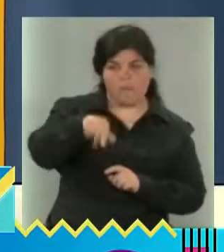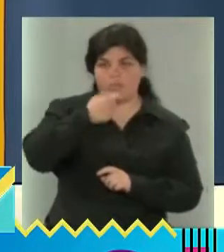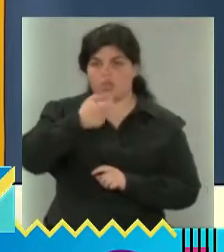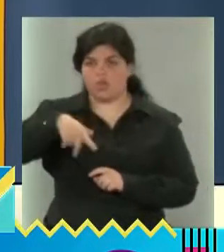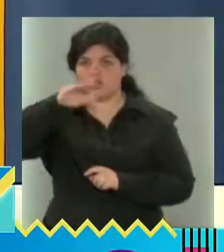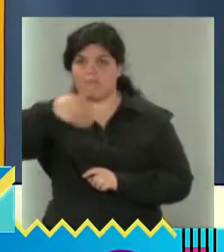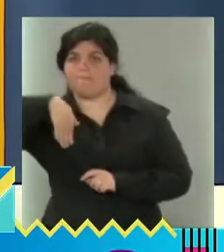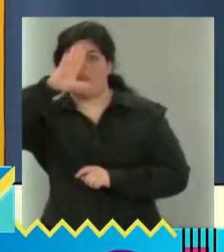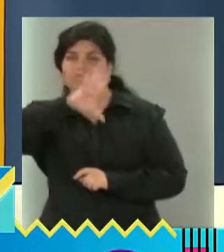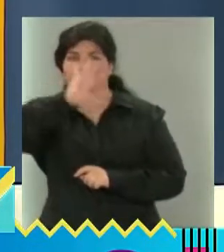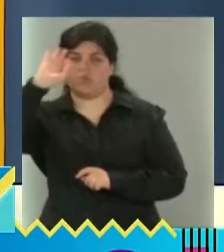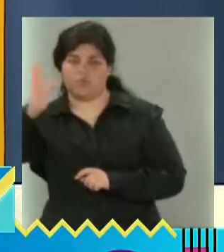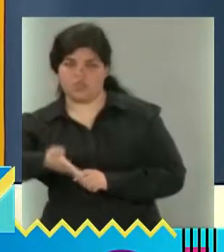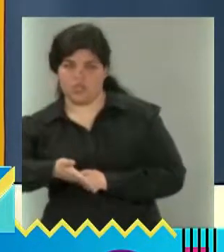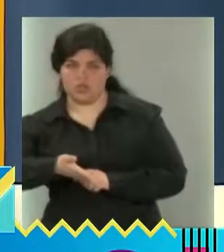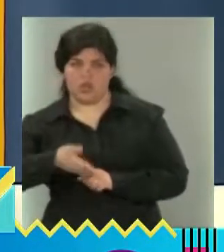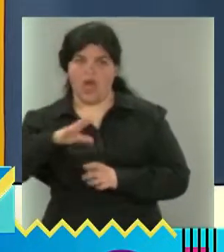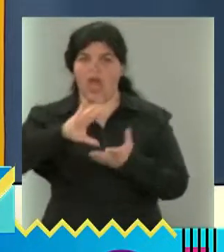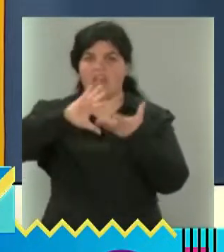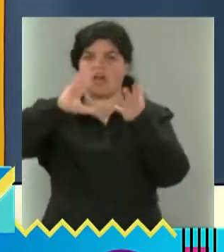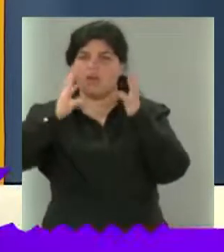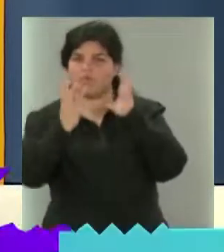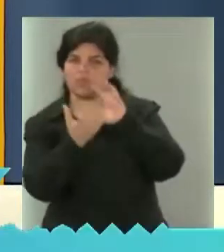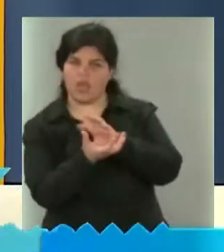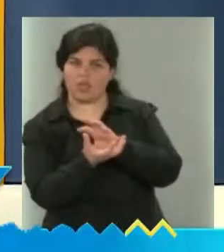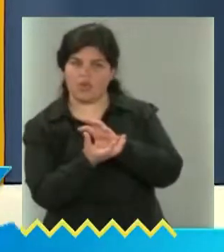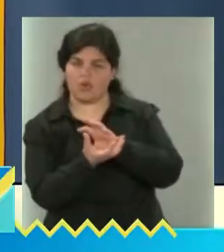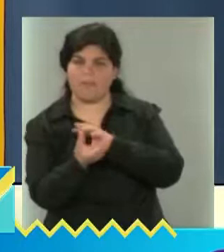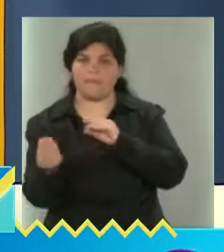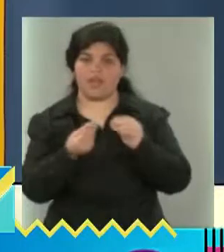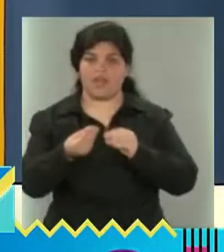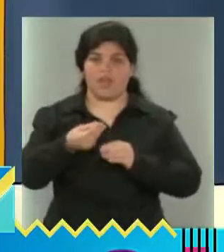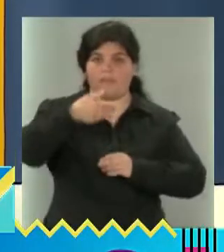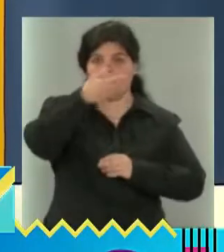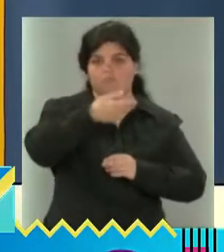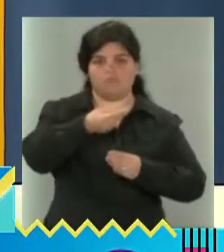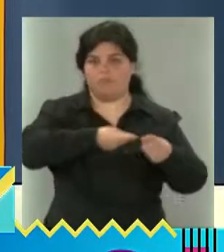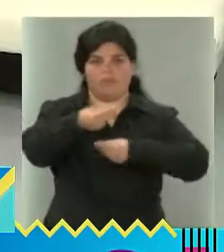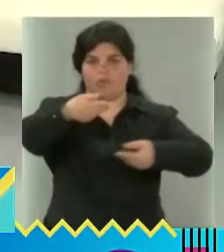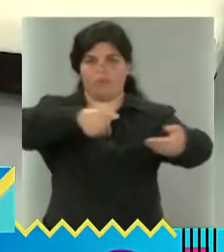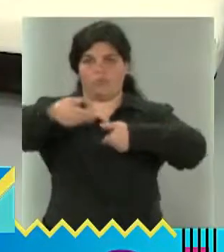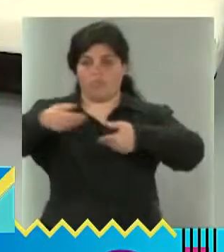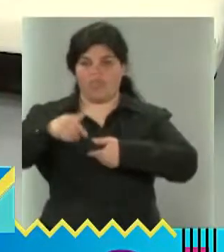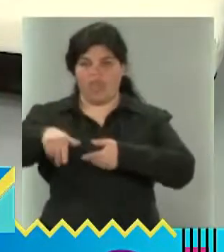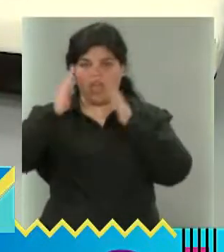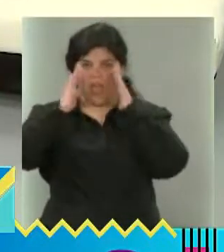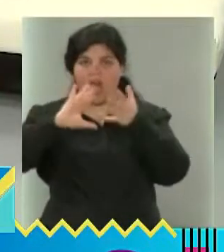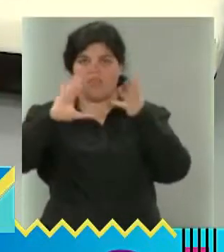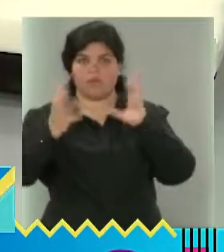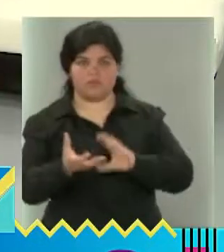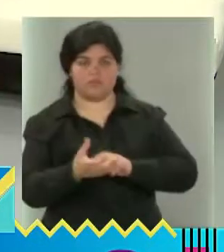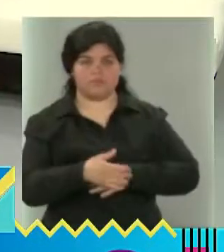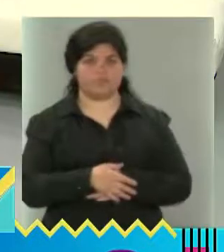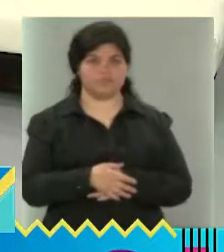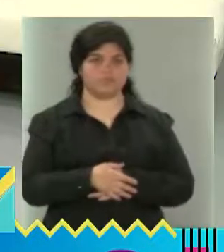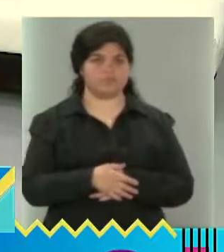el 50% de uvas tintas, adecuándonos más a lo que está demandando el mercado. Bien. Francisco,